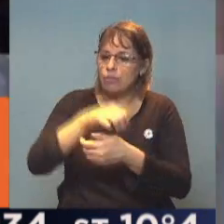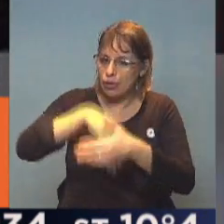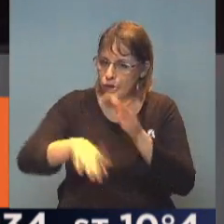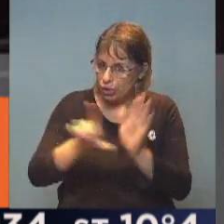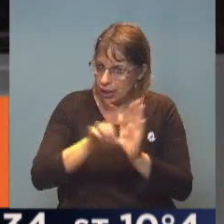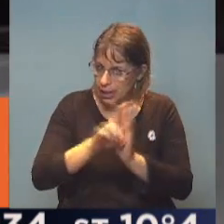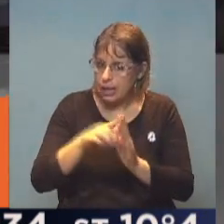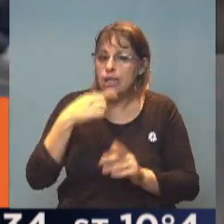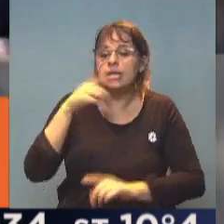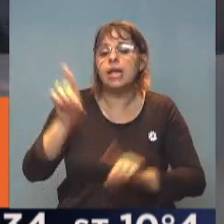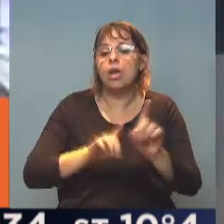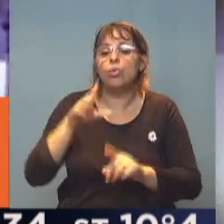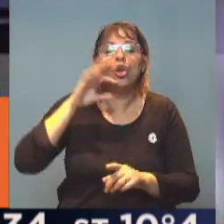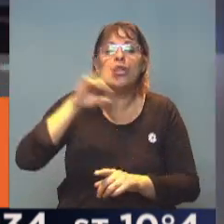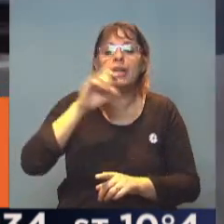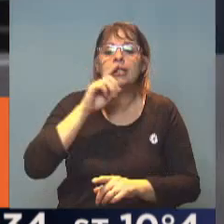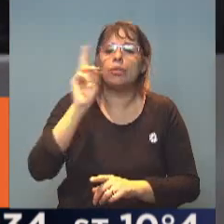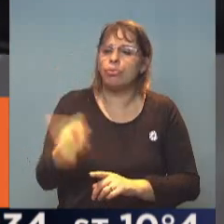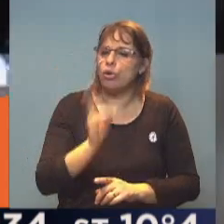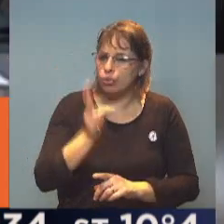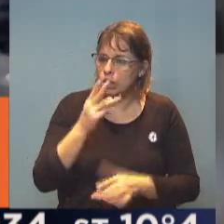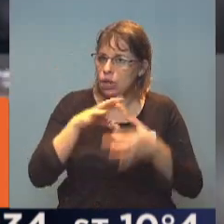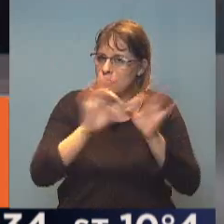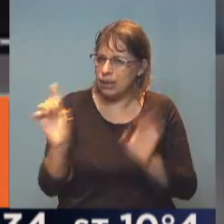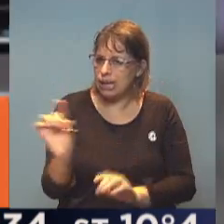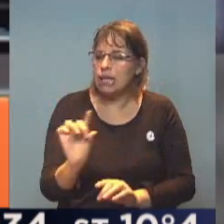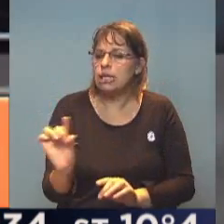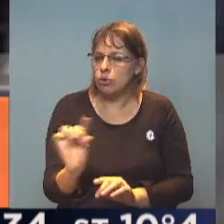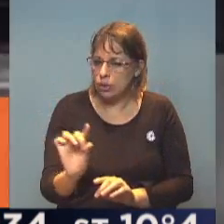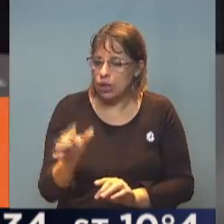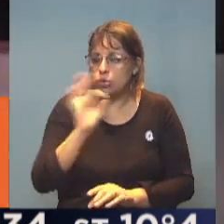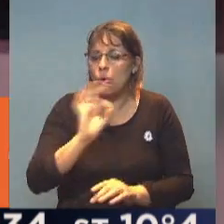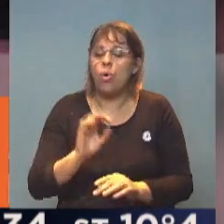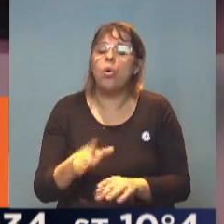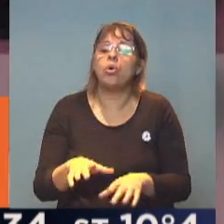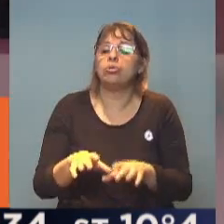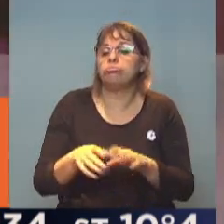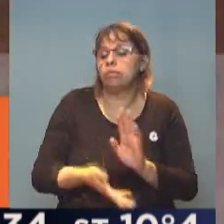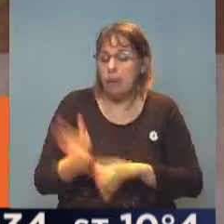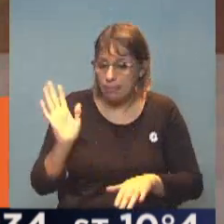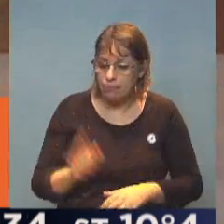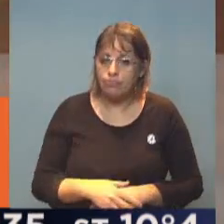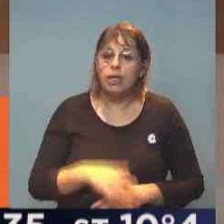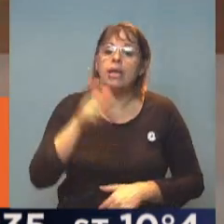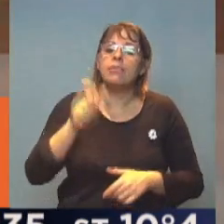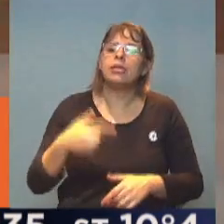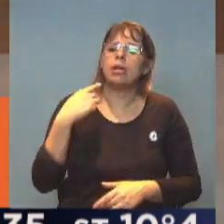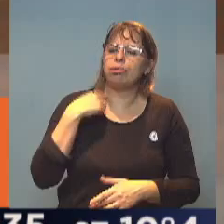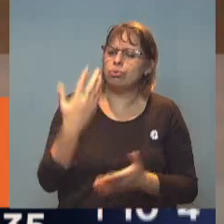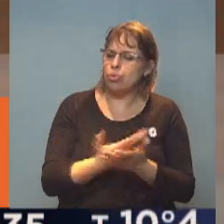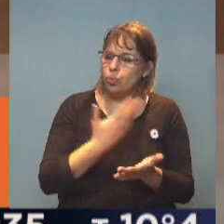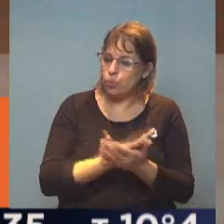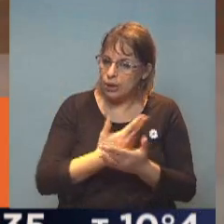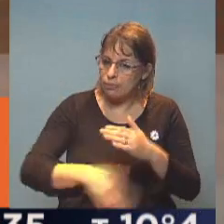a determinados delitos la prohibición de otorgar la libertad condicional o transitoria para la víctima yo creo que lo más importante